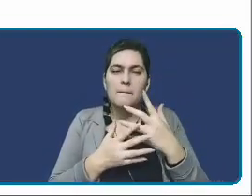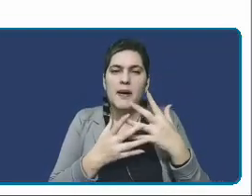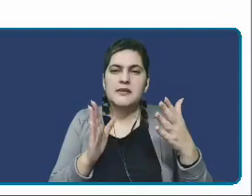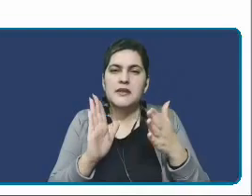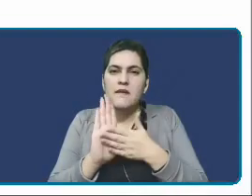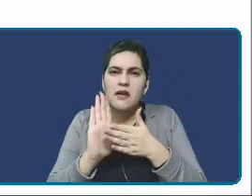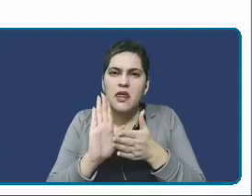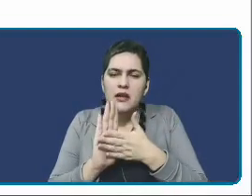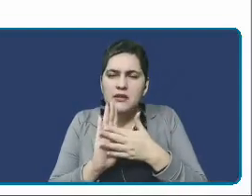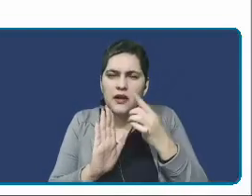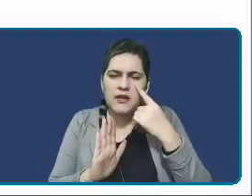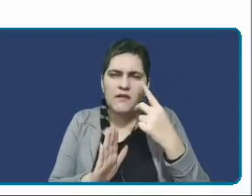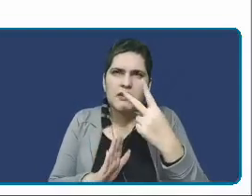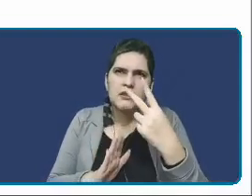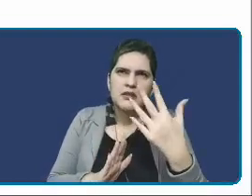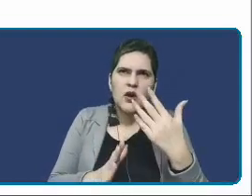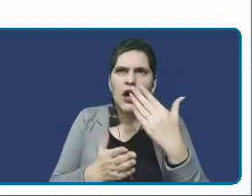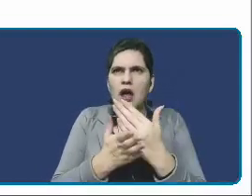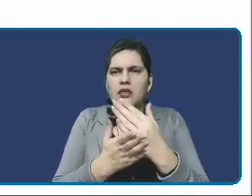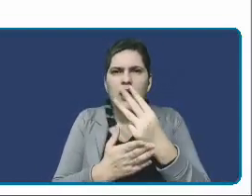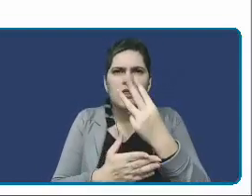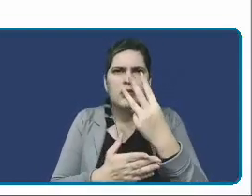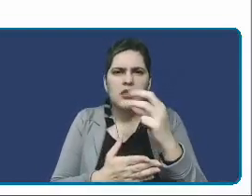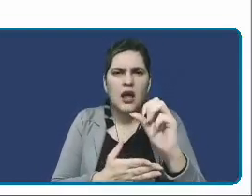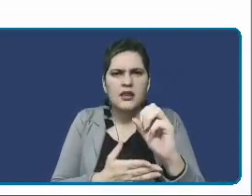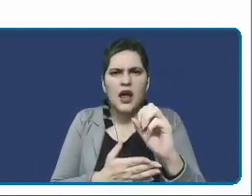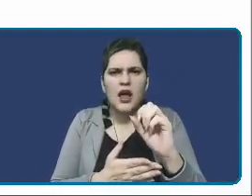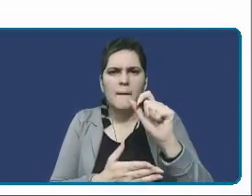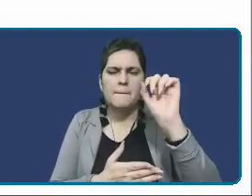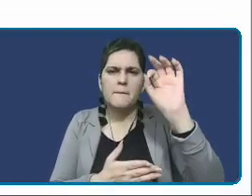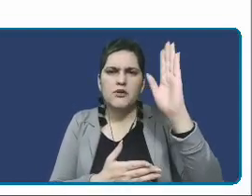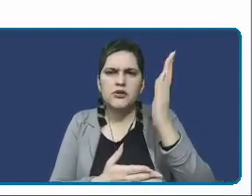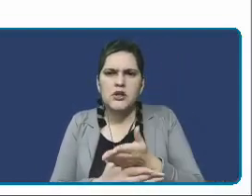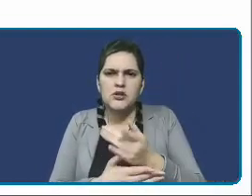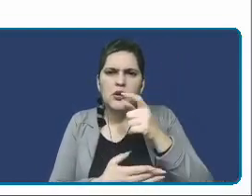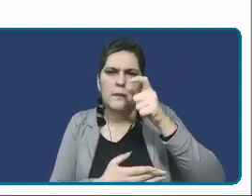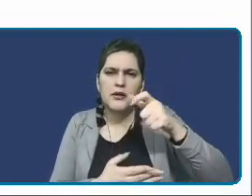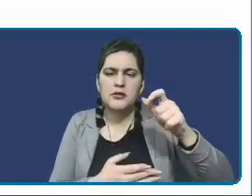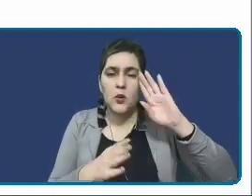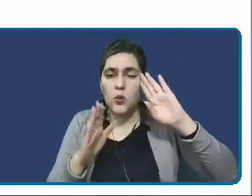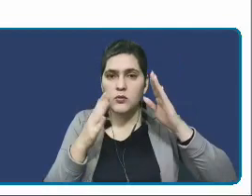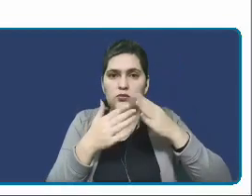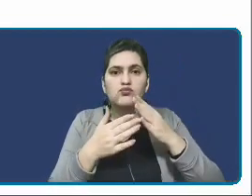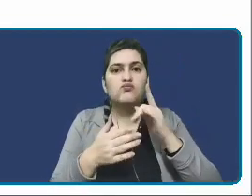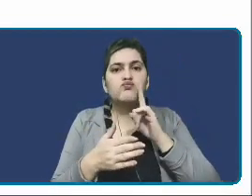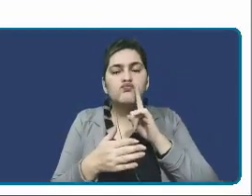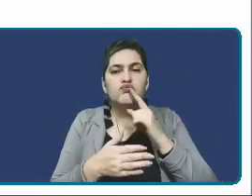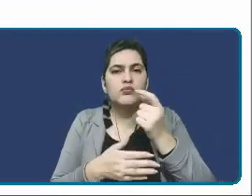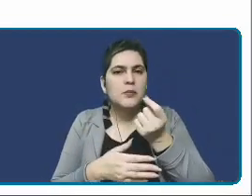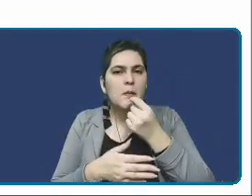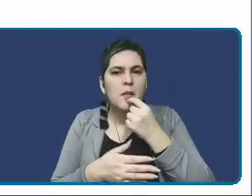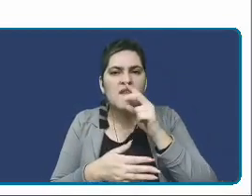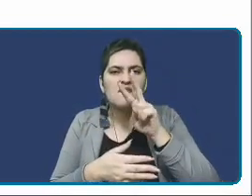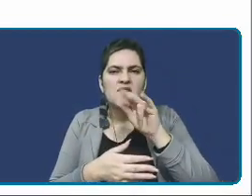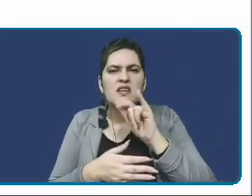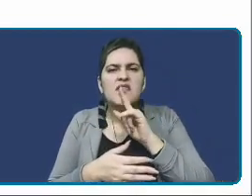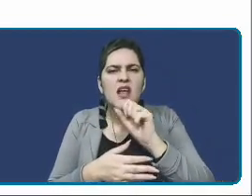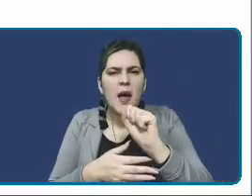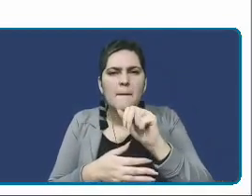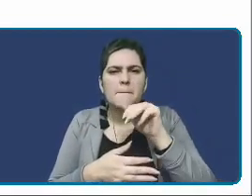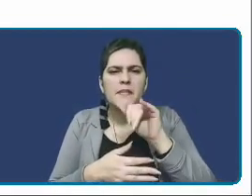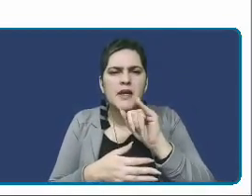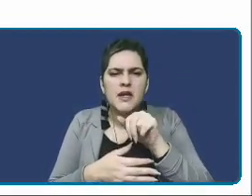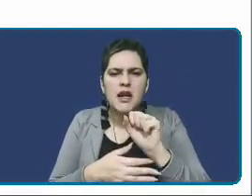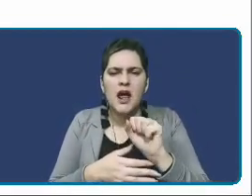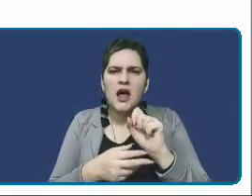30% de personas autistas usan suplementos nutricionales como vitaminas, minerales, aminoácidos, omega 3 fundamentalmente,